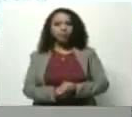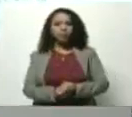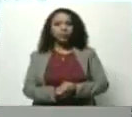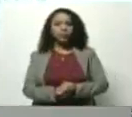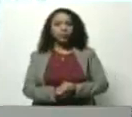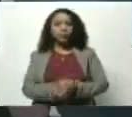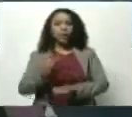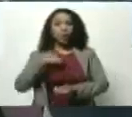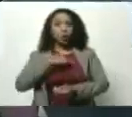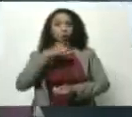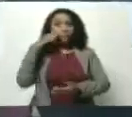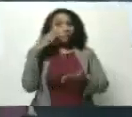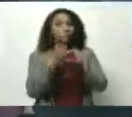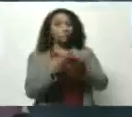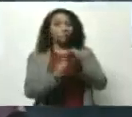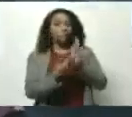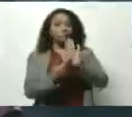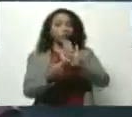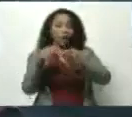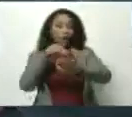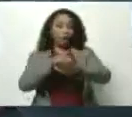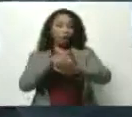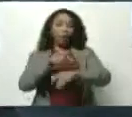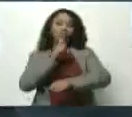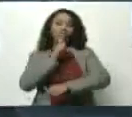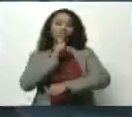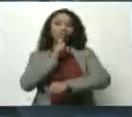y lo hemos visto en estos tiempos de crisis